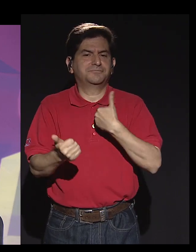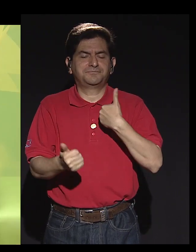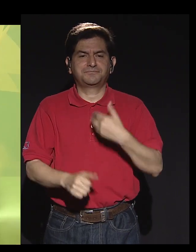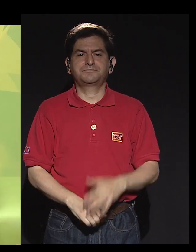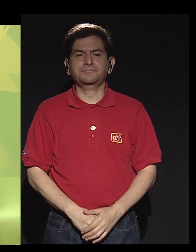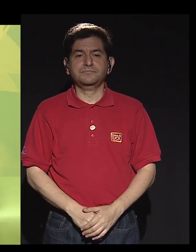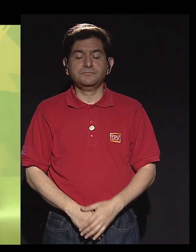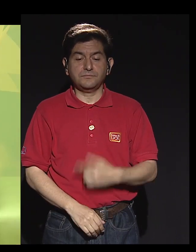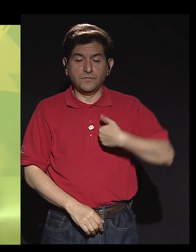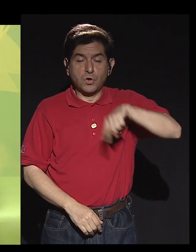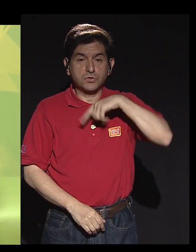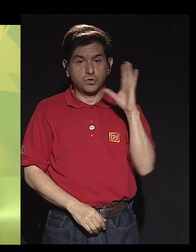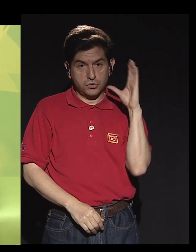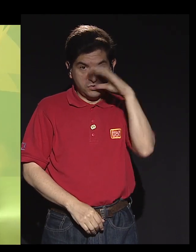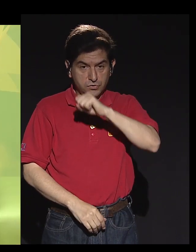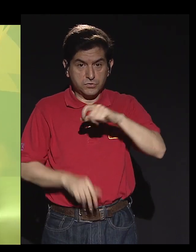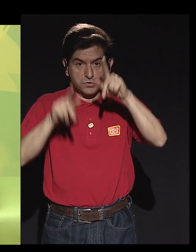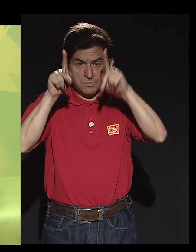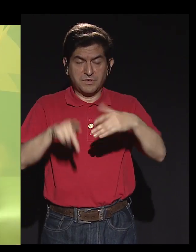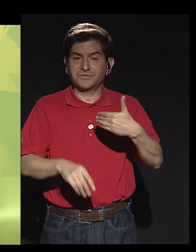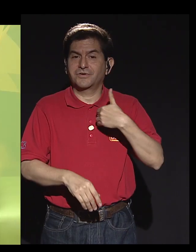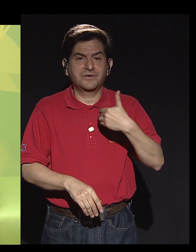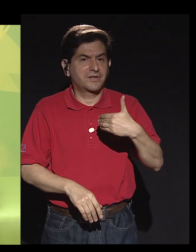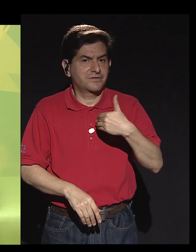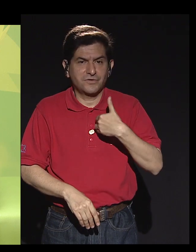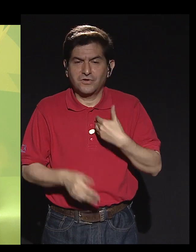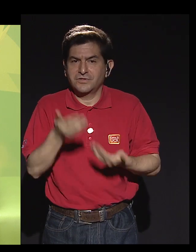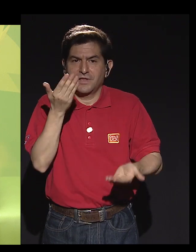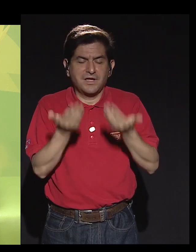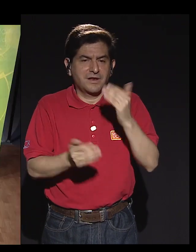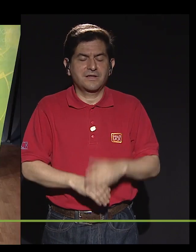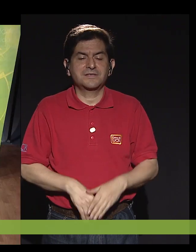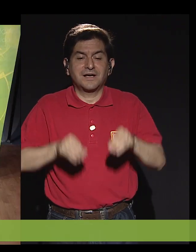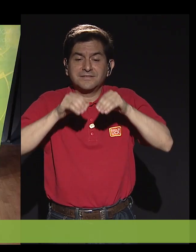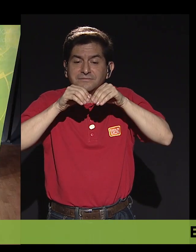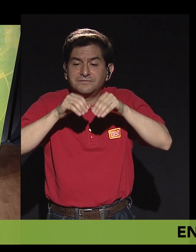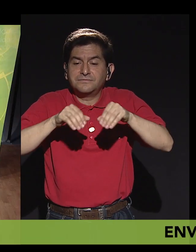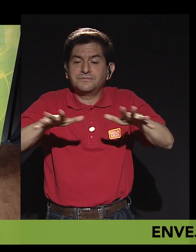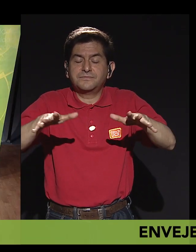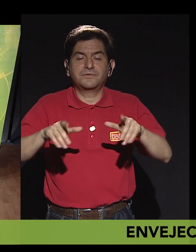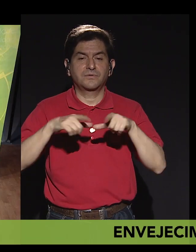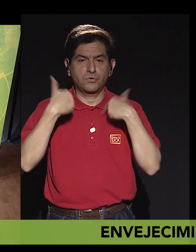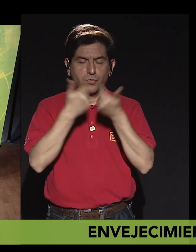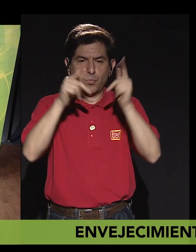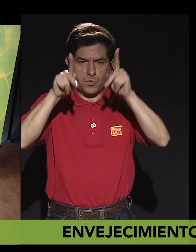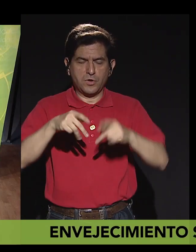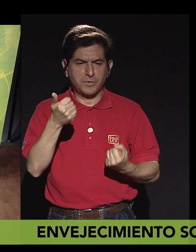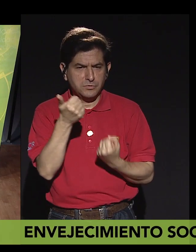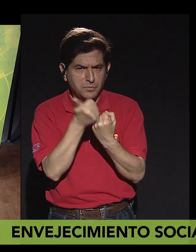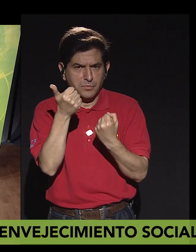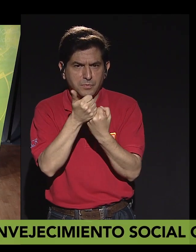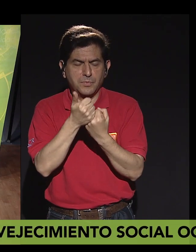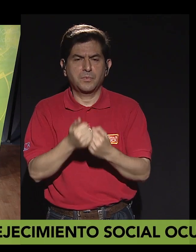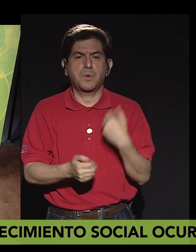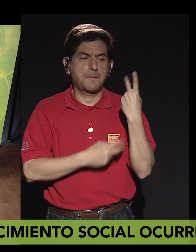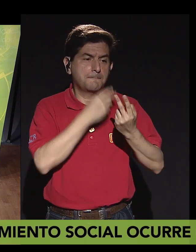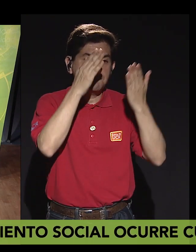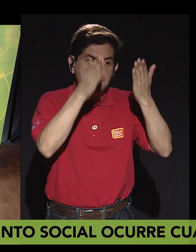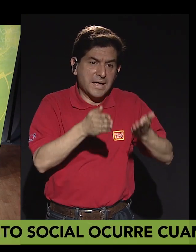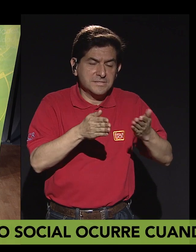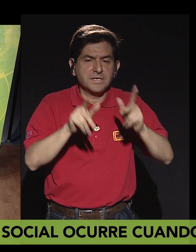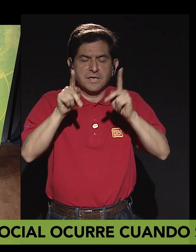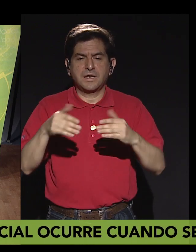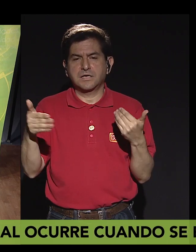apoyo, porque también nos hemos dado cuenta de que la persona no cuenta con una red, ¿verdad?, que le pueda ayudar muchas veces,